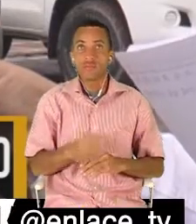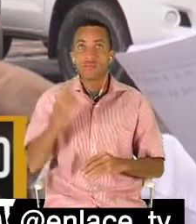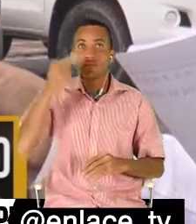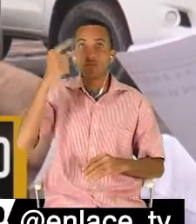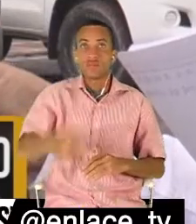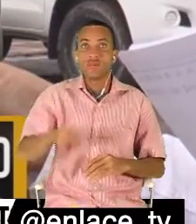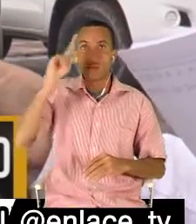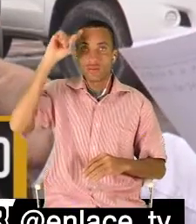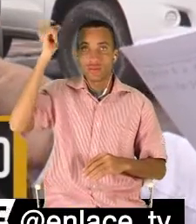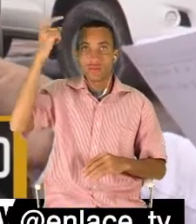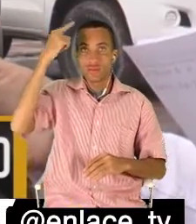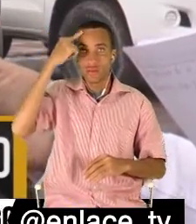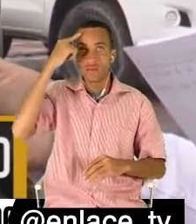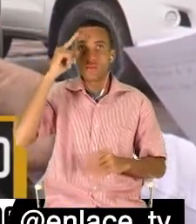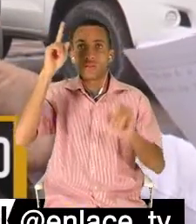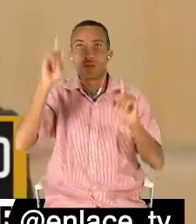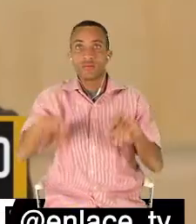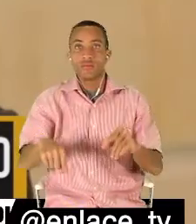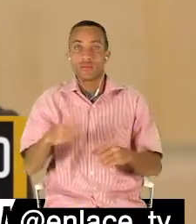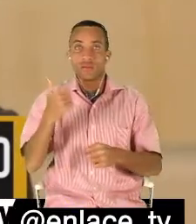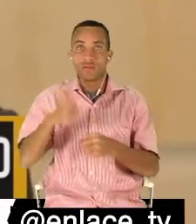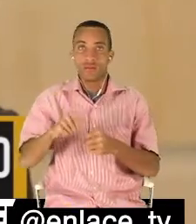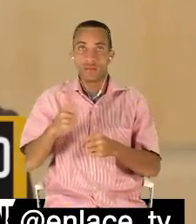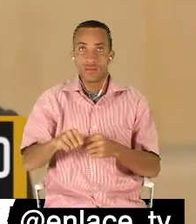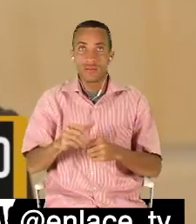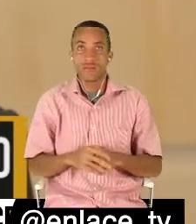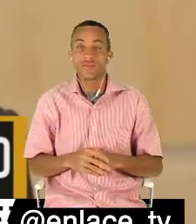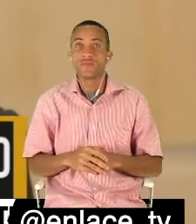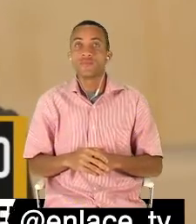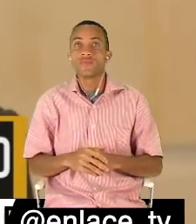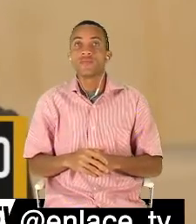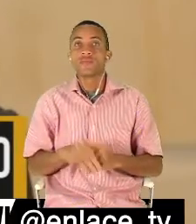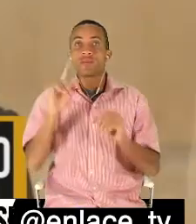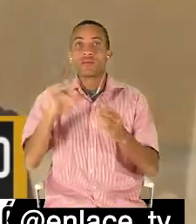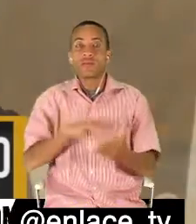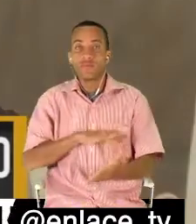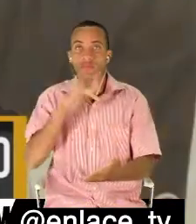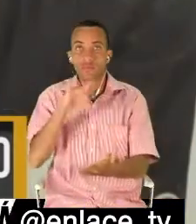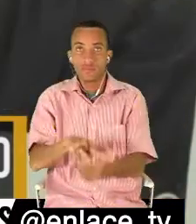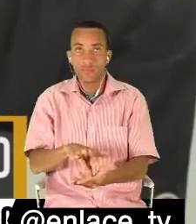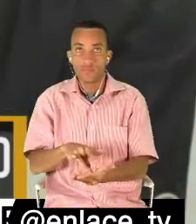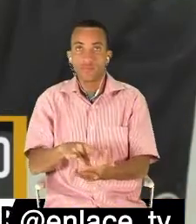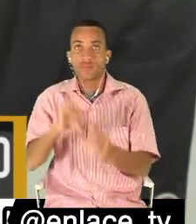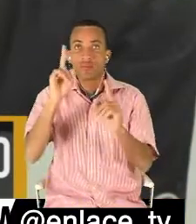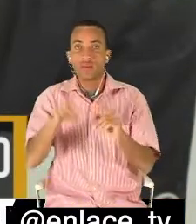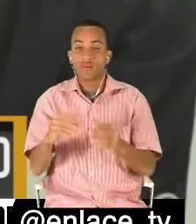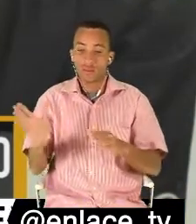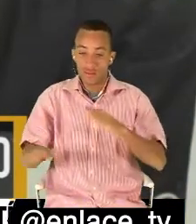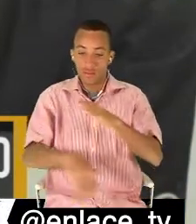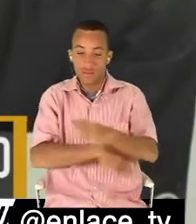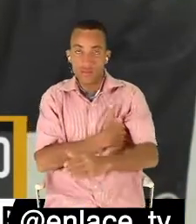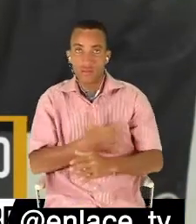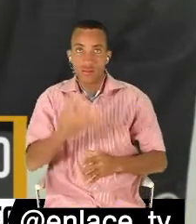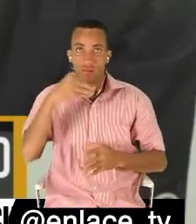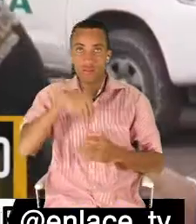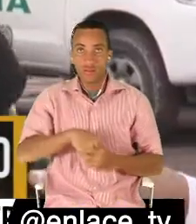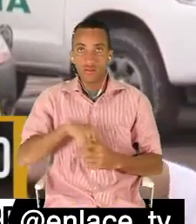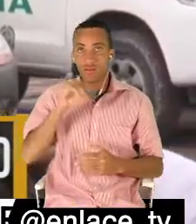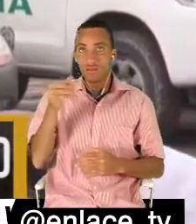gobierno nacional y la ejercía a través de Ecopetrol. Echeverry Serrano confirmó la presencia este viernes en Barranca Bermeja del ministro del Interior, Juan Fernando